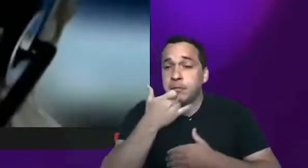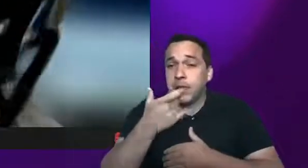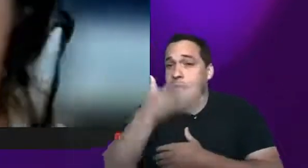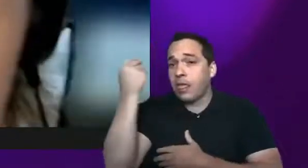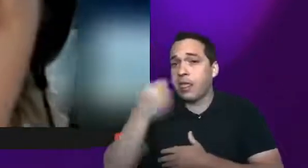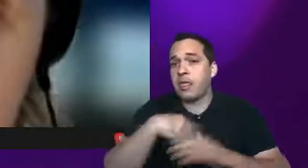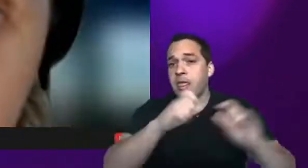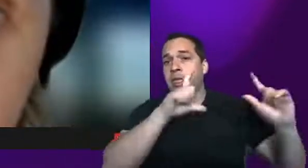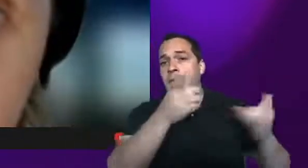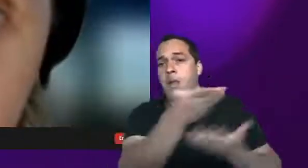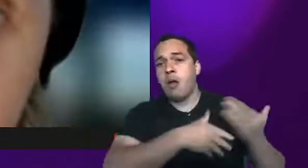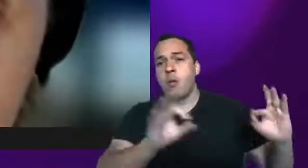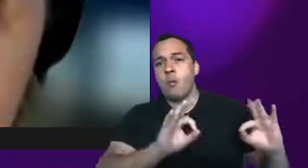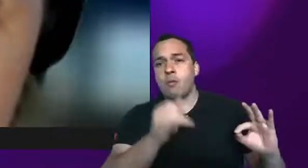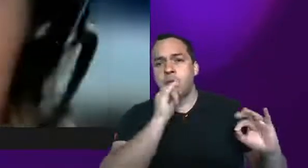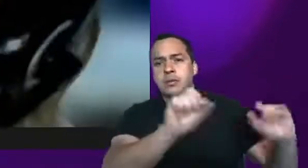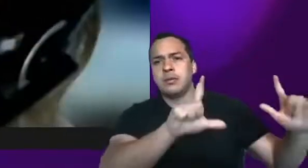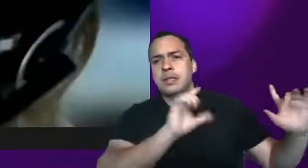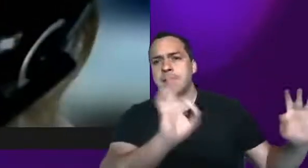está compartida.